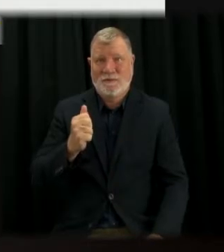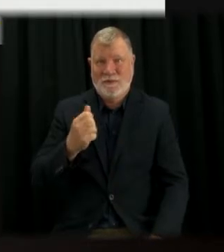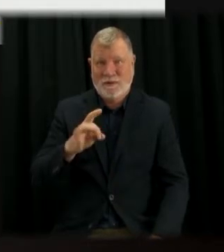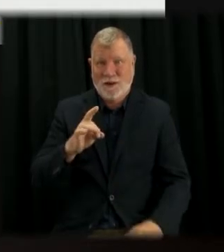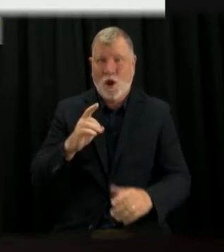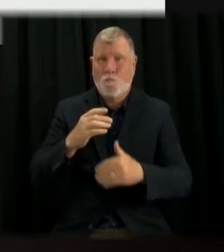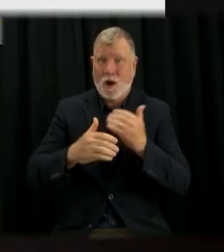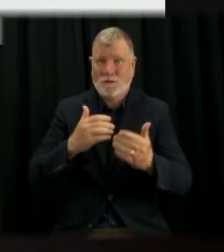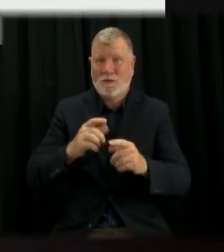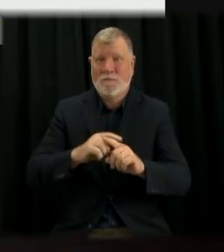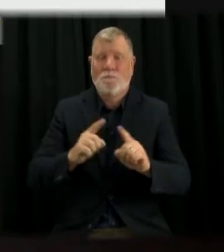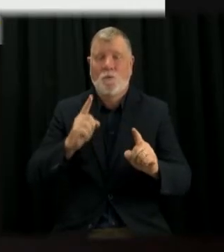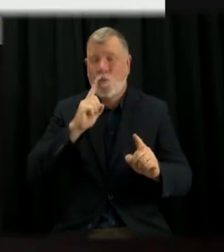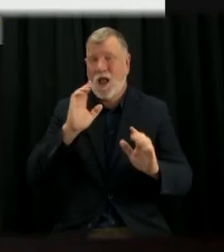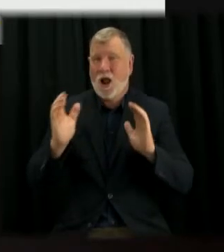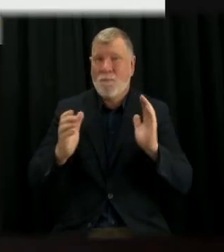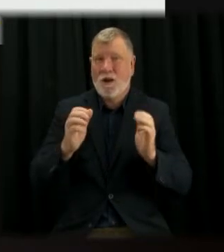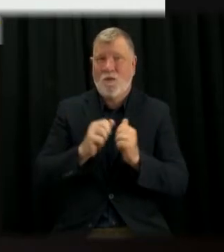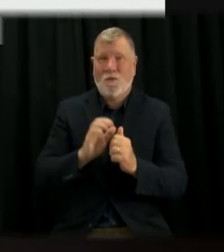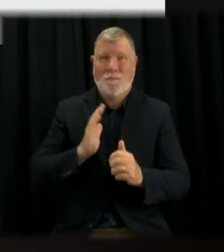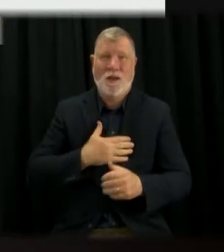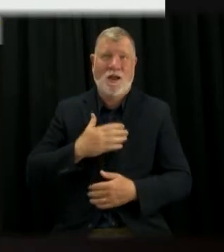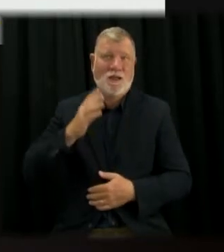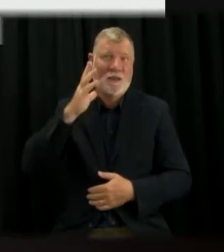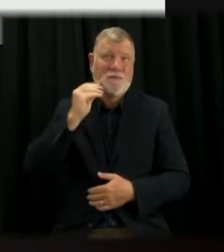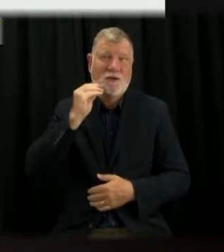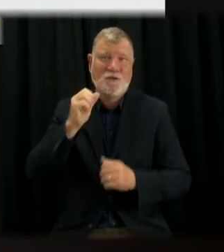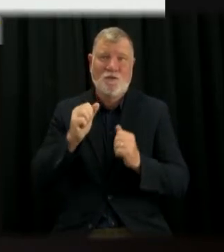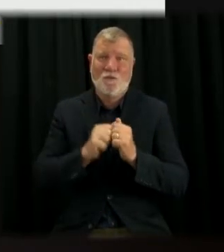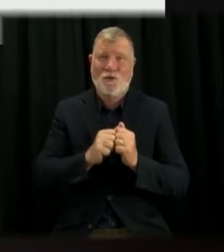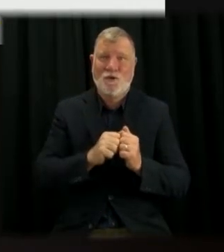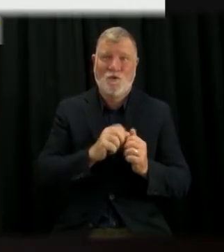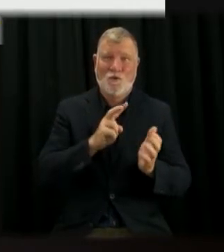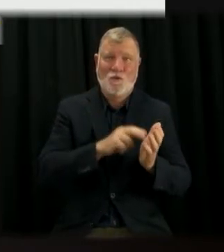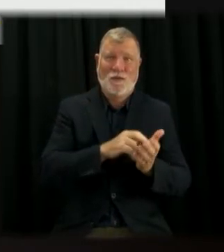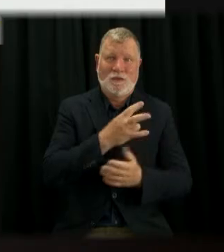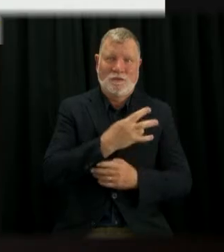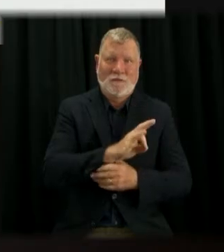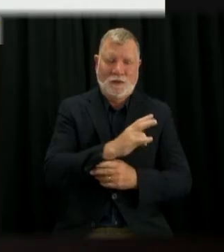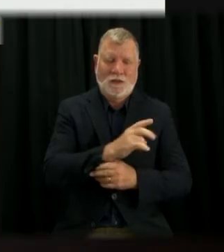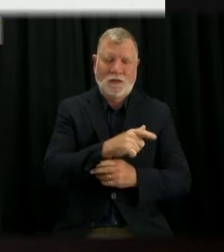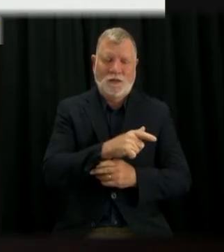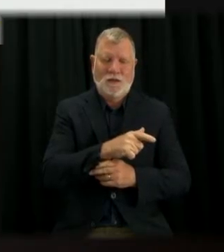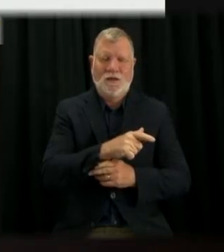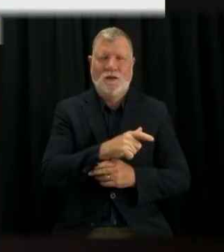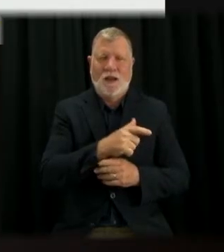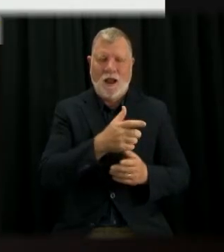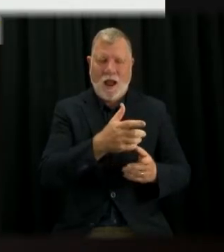progreso para el estado financiero del 2018. Cuando comparo mi experiencia con el 2017, con los procesos